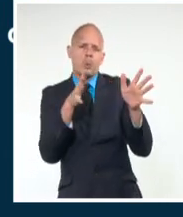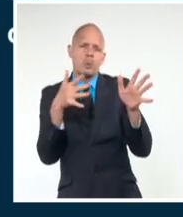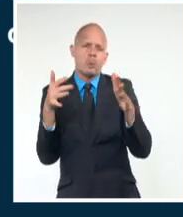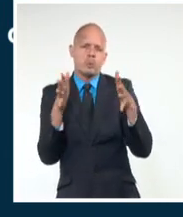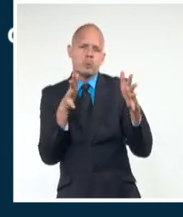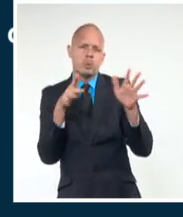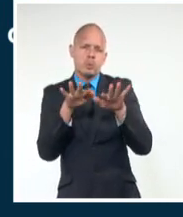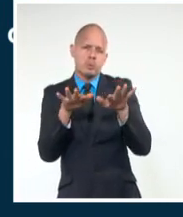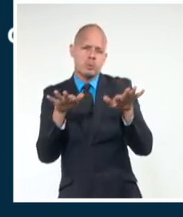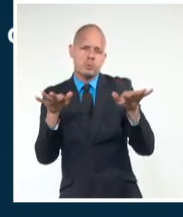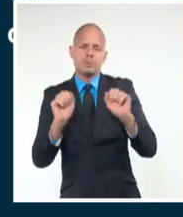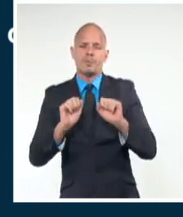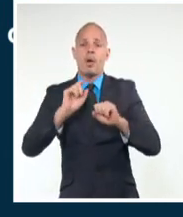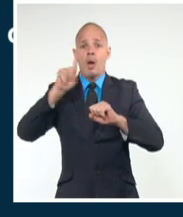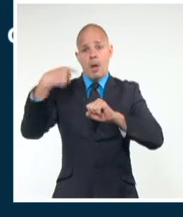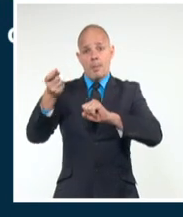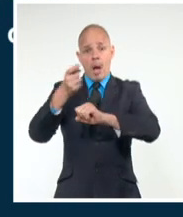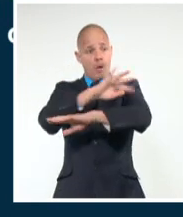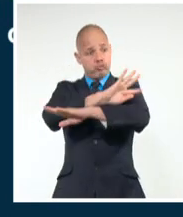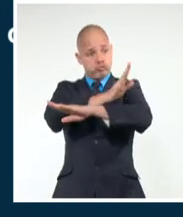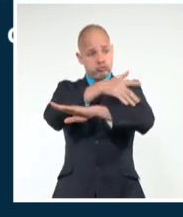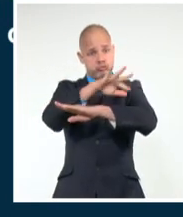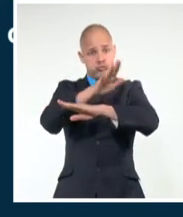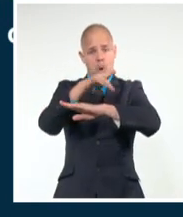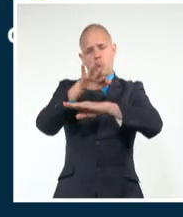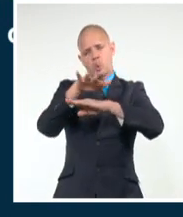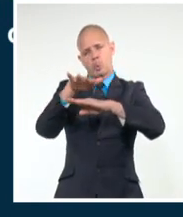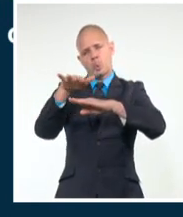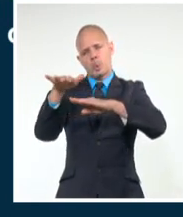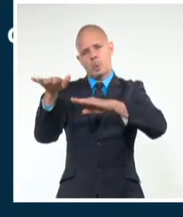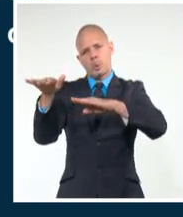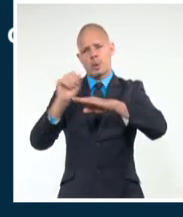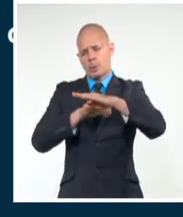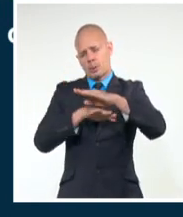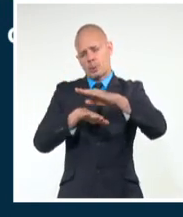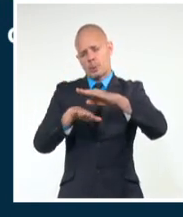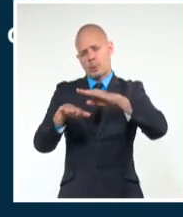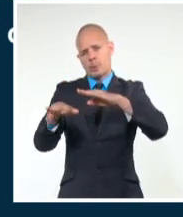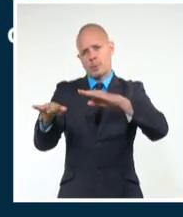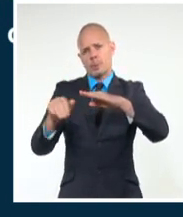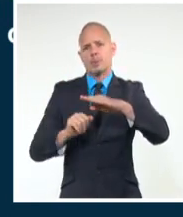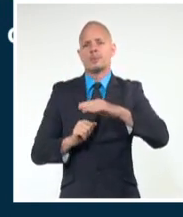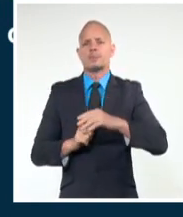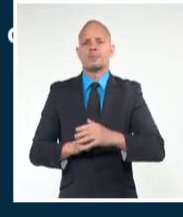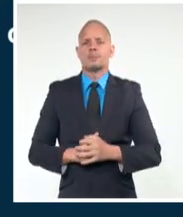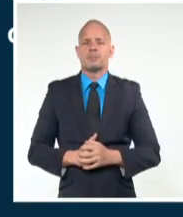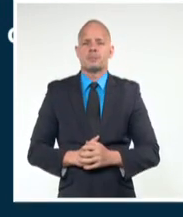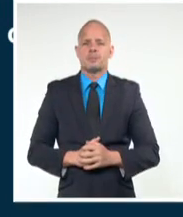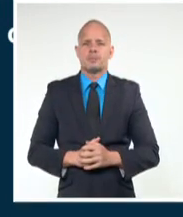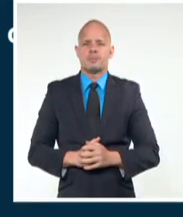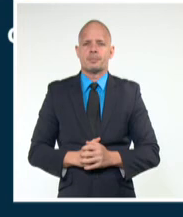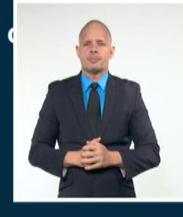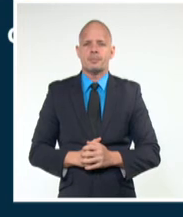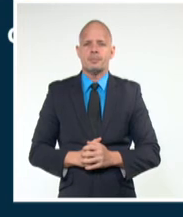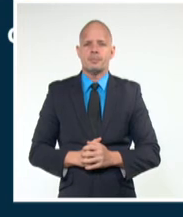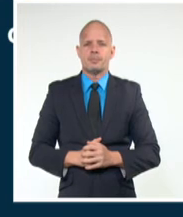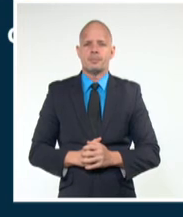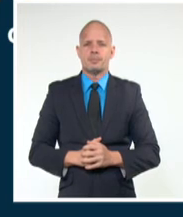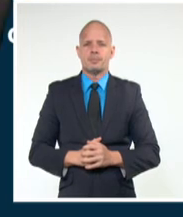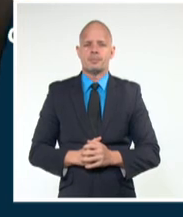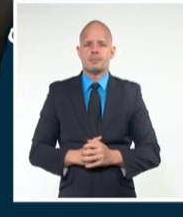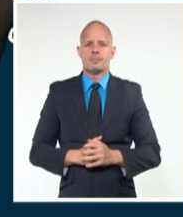hora. Habrá oleaje en la costa norte oriental, poco oleaje en el resto del litoral norte, así como desde Cabo Cruz hasta Punta de Maicí y